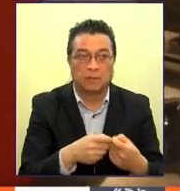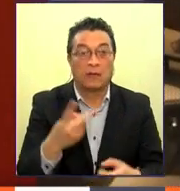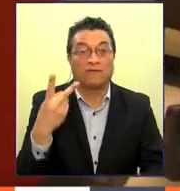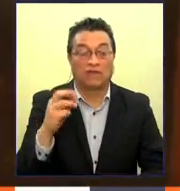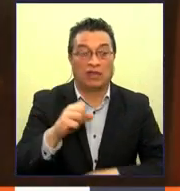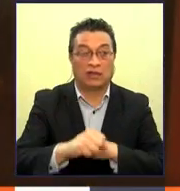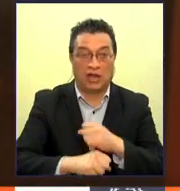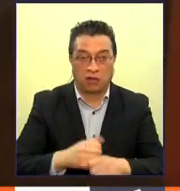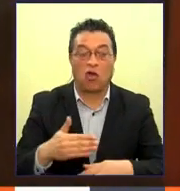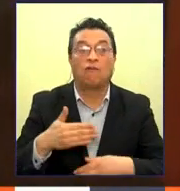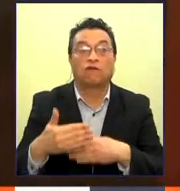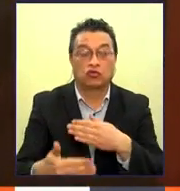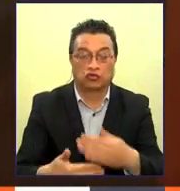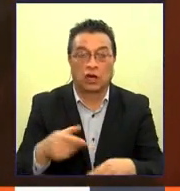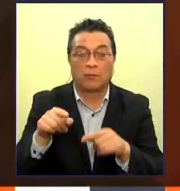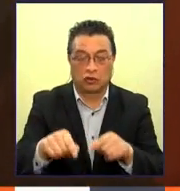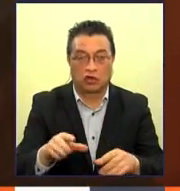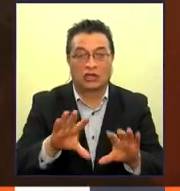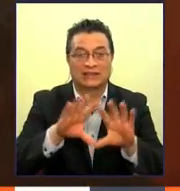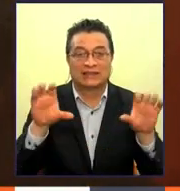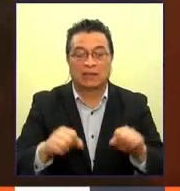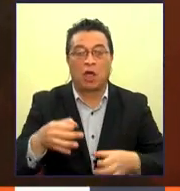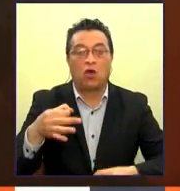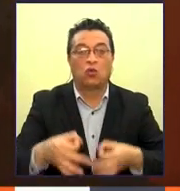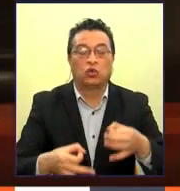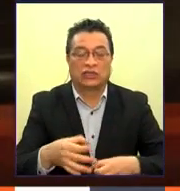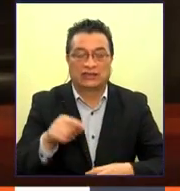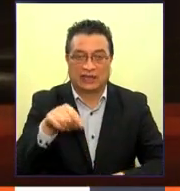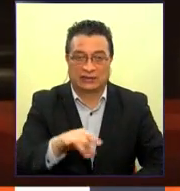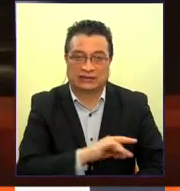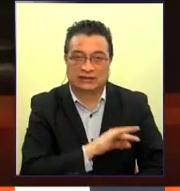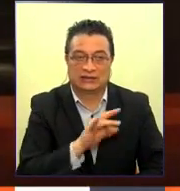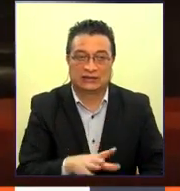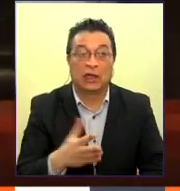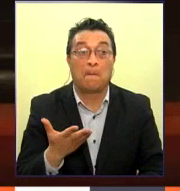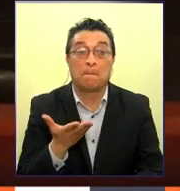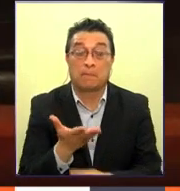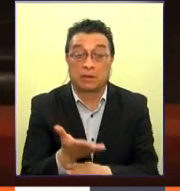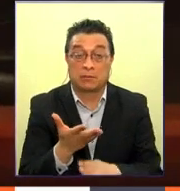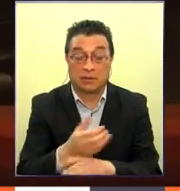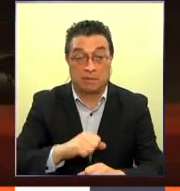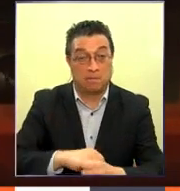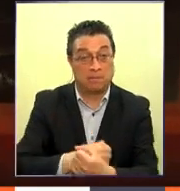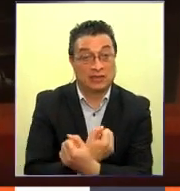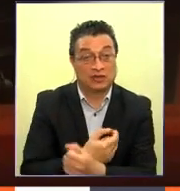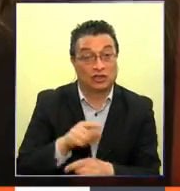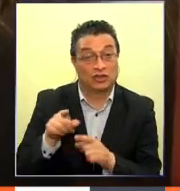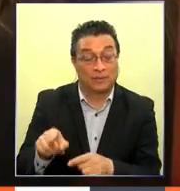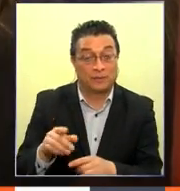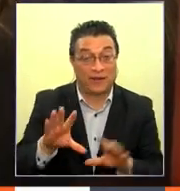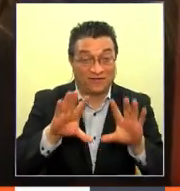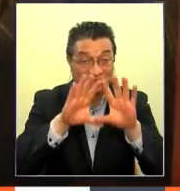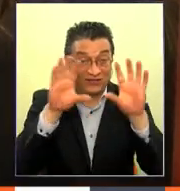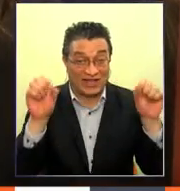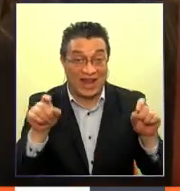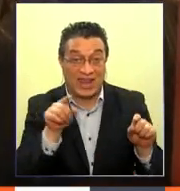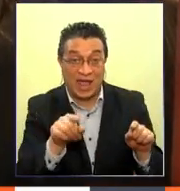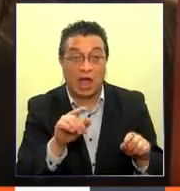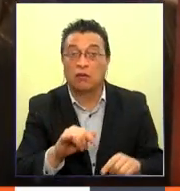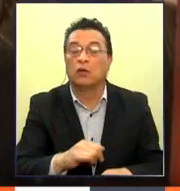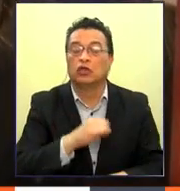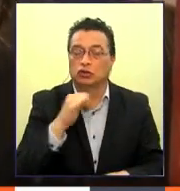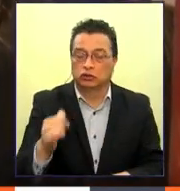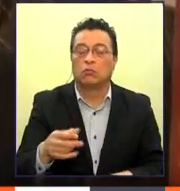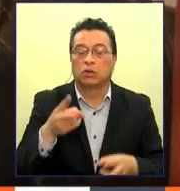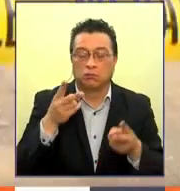de funcionamiento del sistema de justicia penal en Chile indican que las peticiones de prisión preventiva hechas por fiscalía suelen ser acogidas